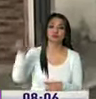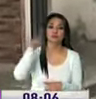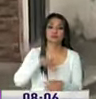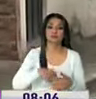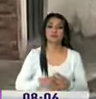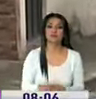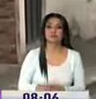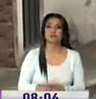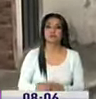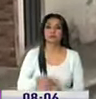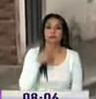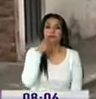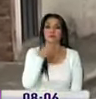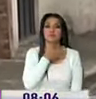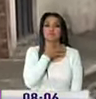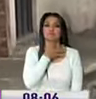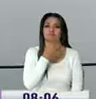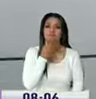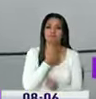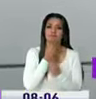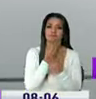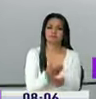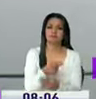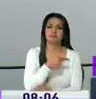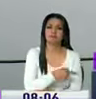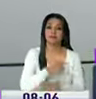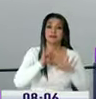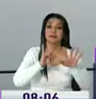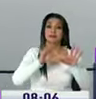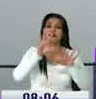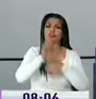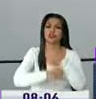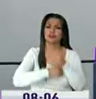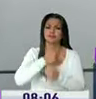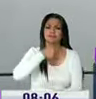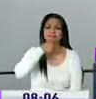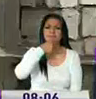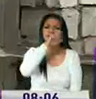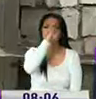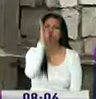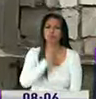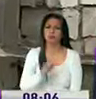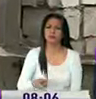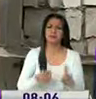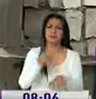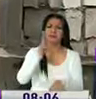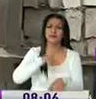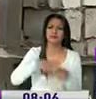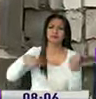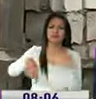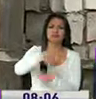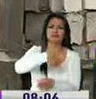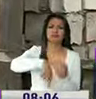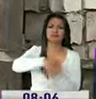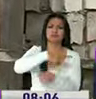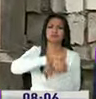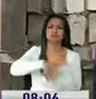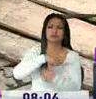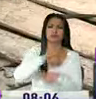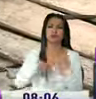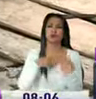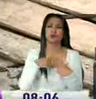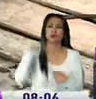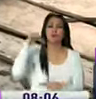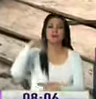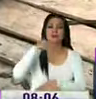asustado, Martín Villacís comenta que a sus 65 años nunca ha vivido un acontecimiento como lo ocurrido la tarde de ese